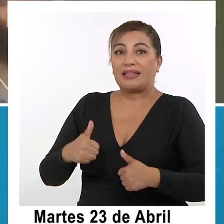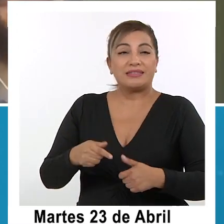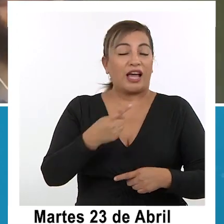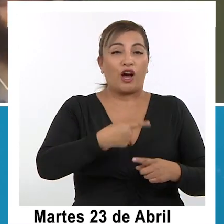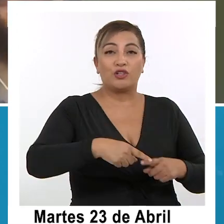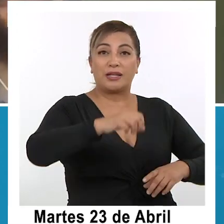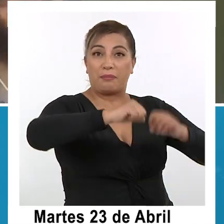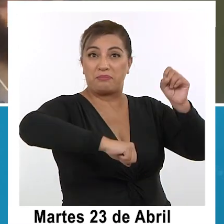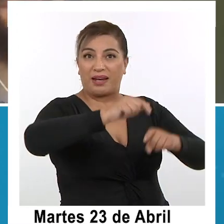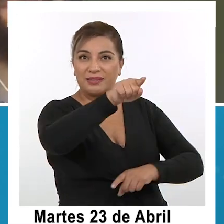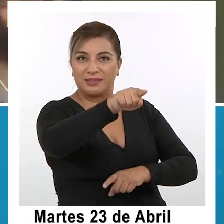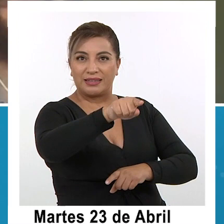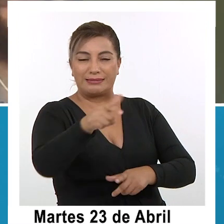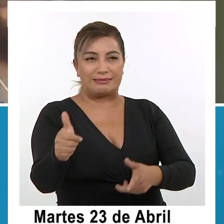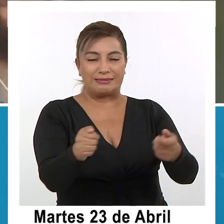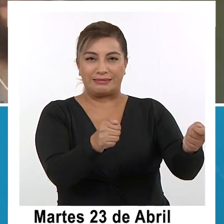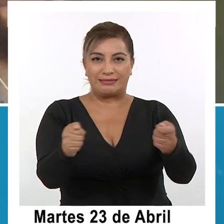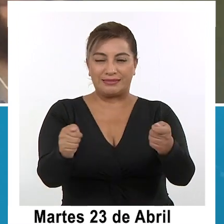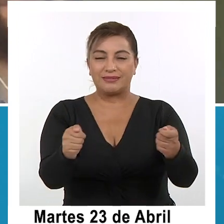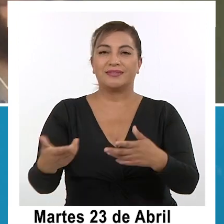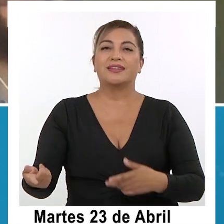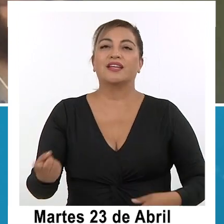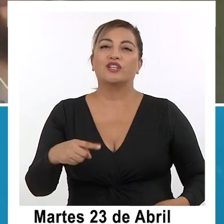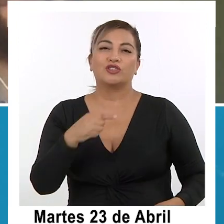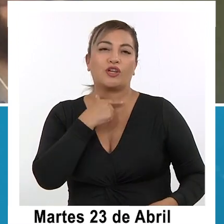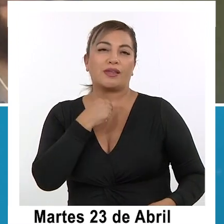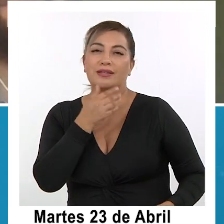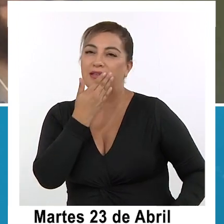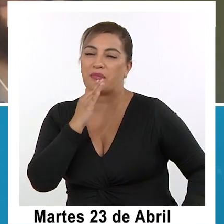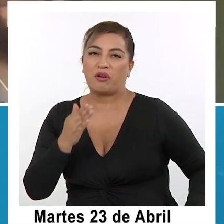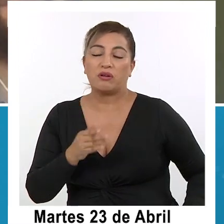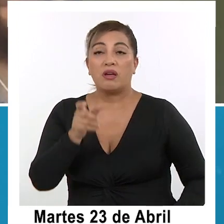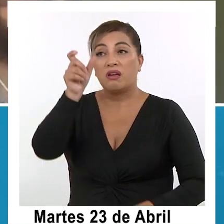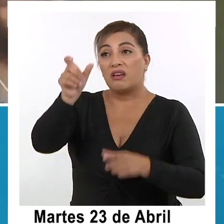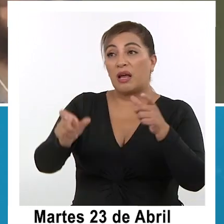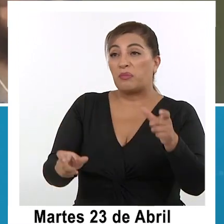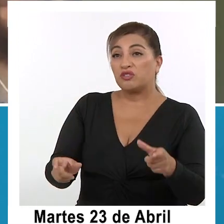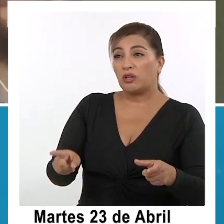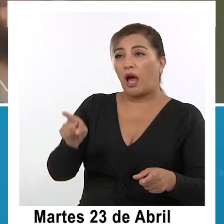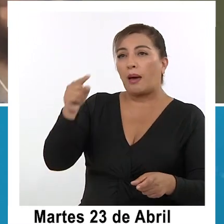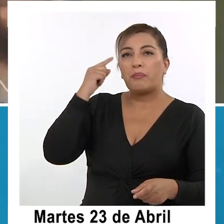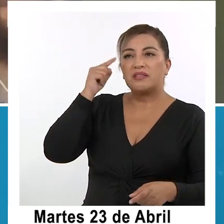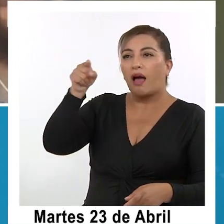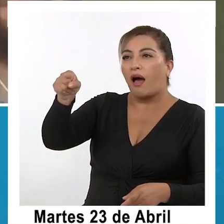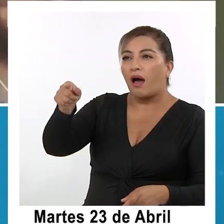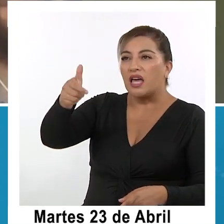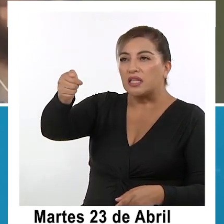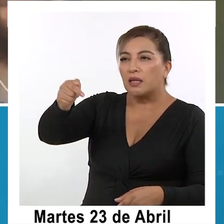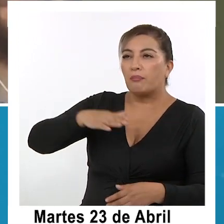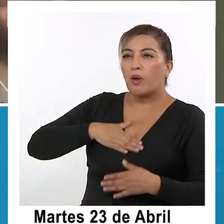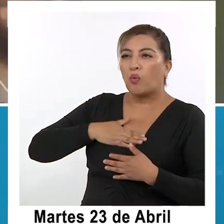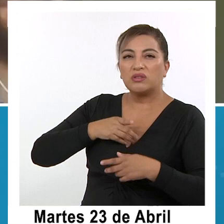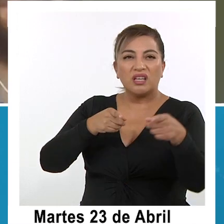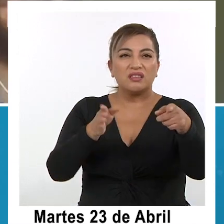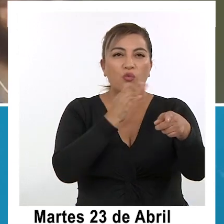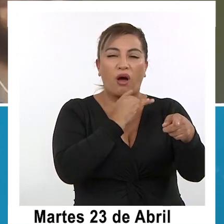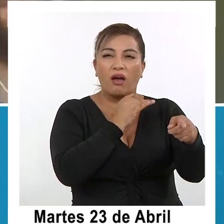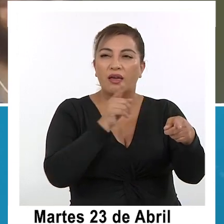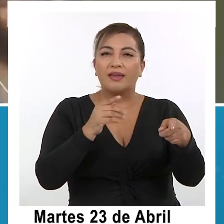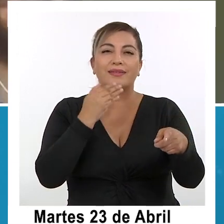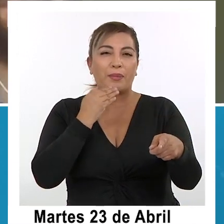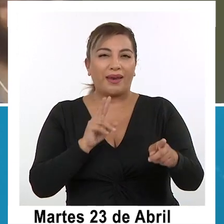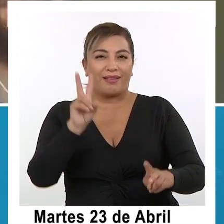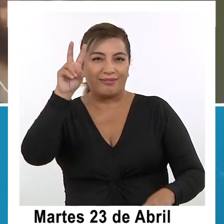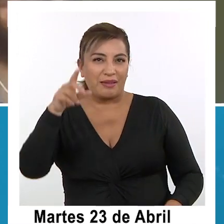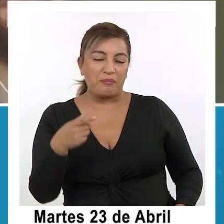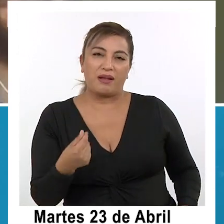mejores como como operadores y el usuario finalmente teniendo una opción más ahí siempre el tema de los precios es algo